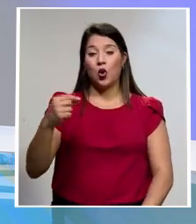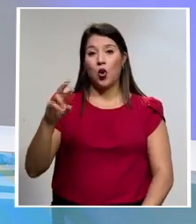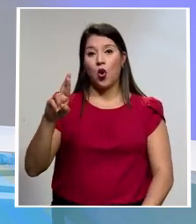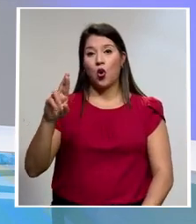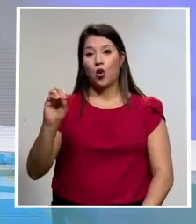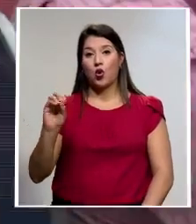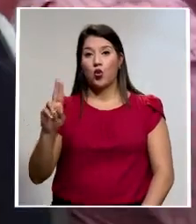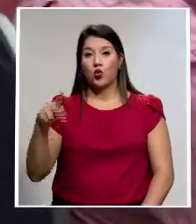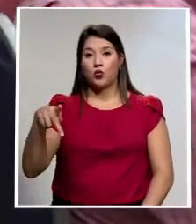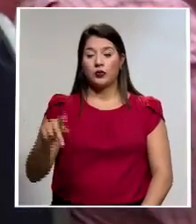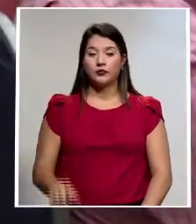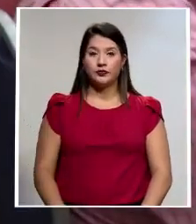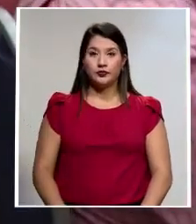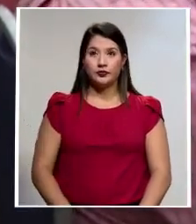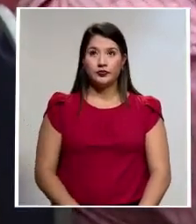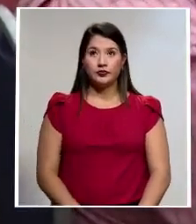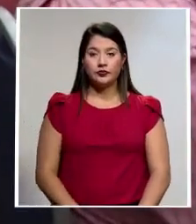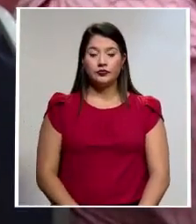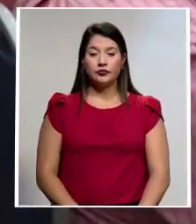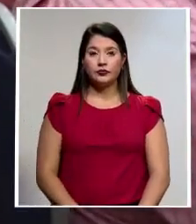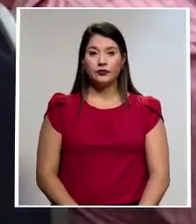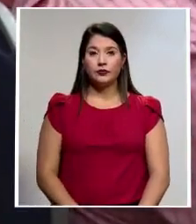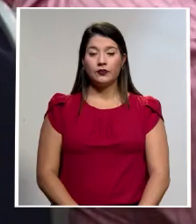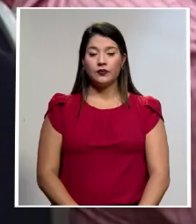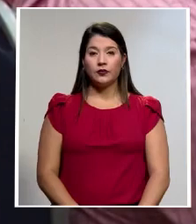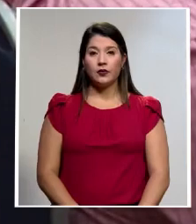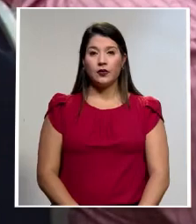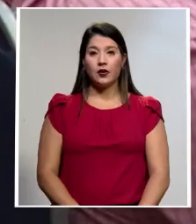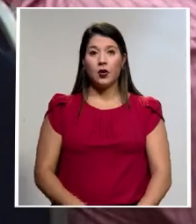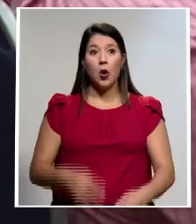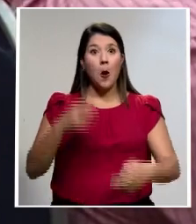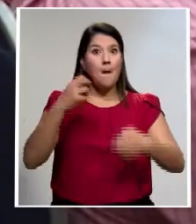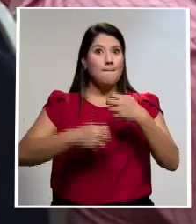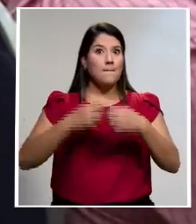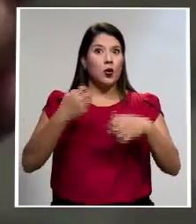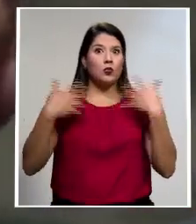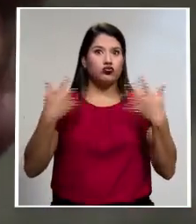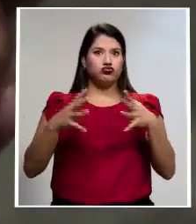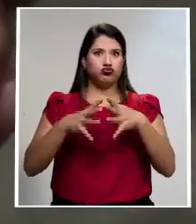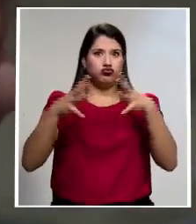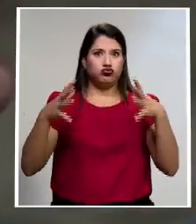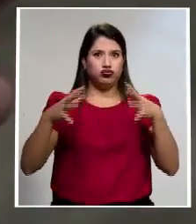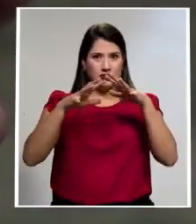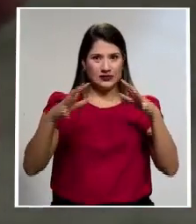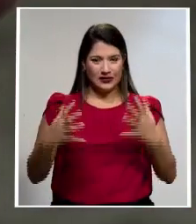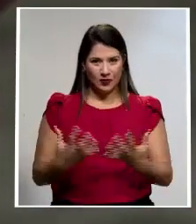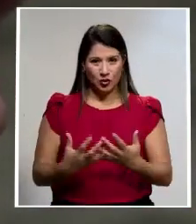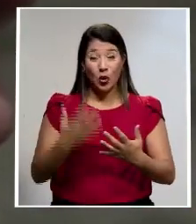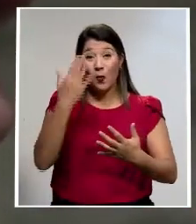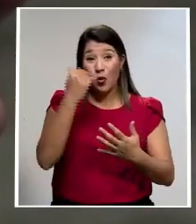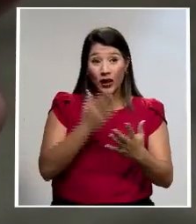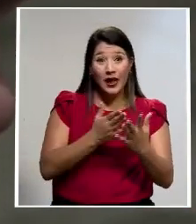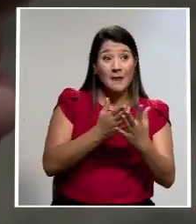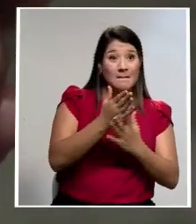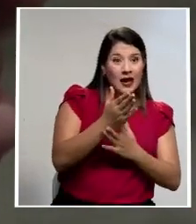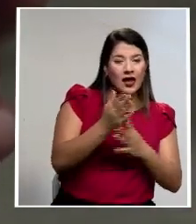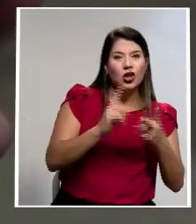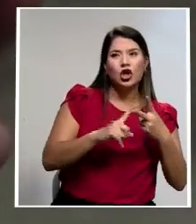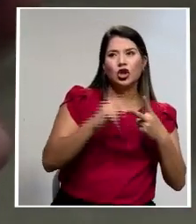En el ejercicio de nuestra tarea. Un escándalo mundial. Medios, gobiernos y